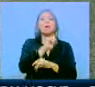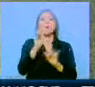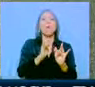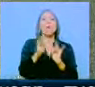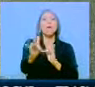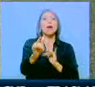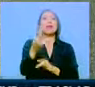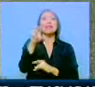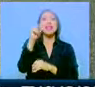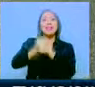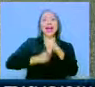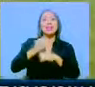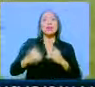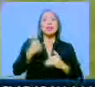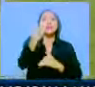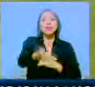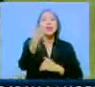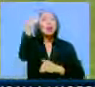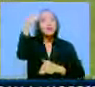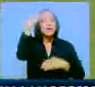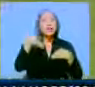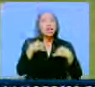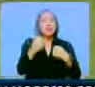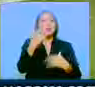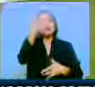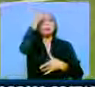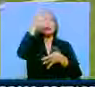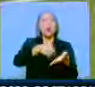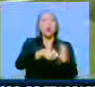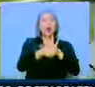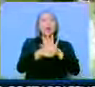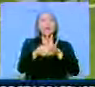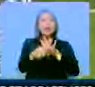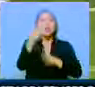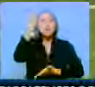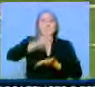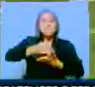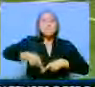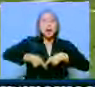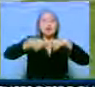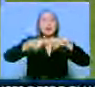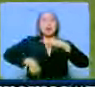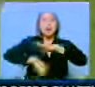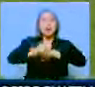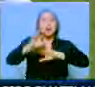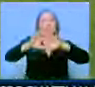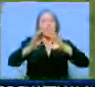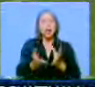30 años después, y por un motivo de salud pública, el coronavirus paró el fútbol mundial.